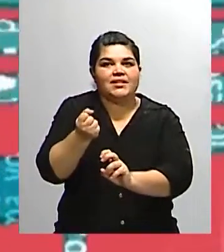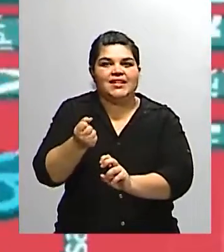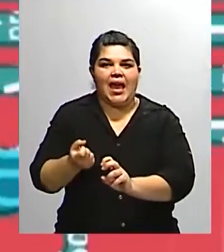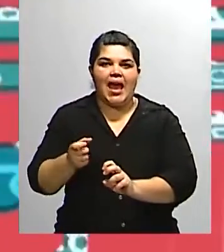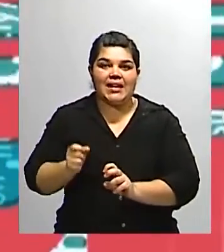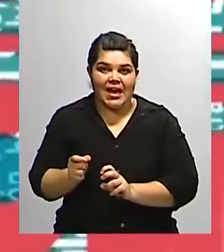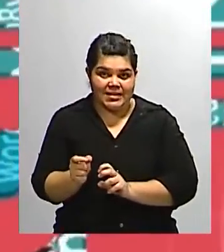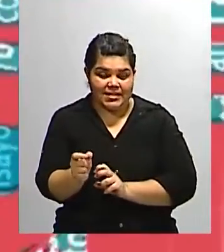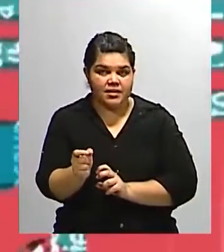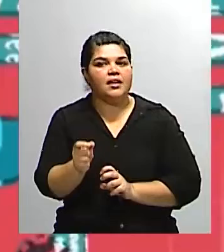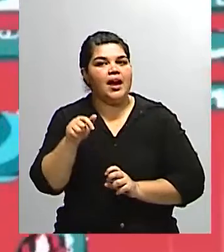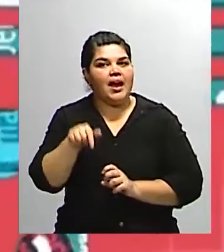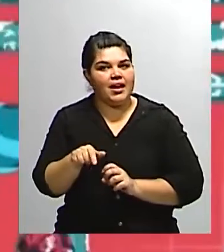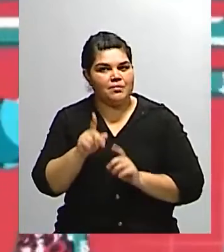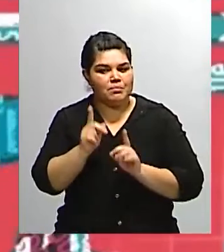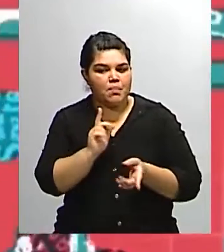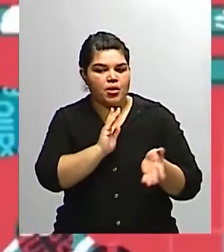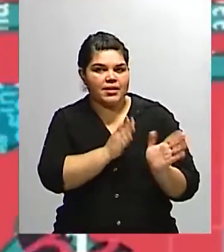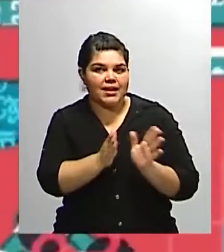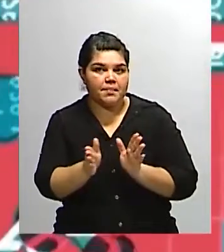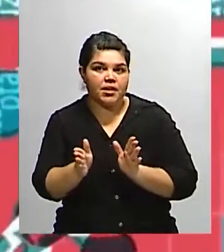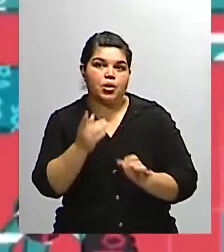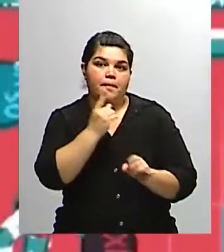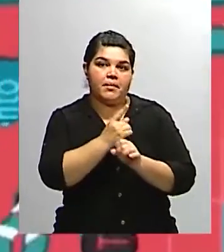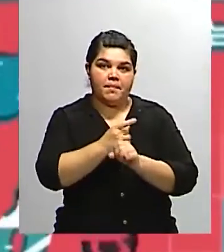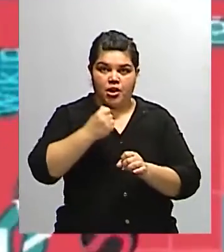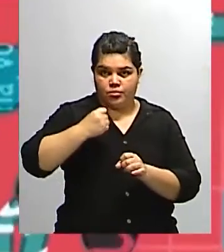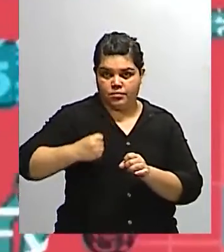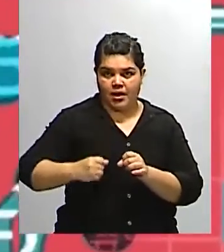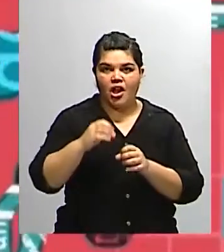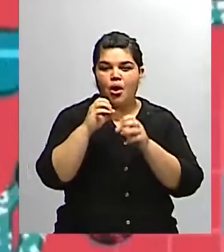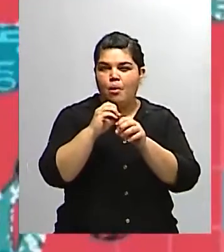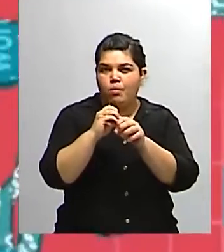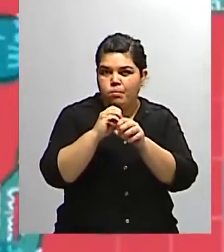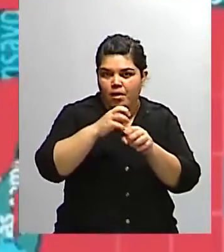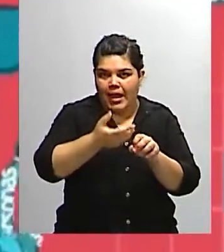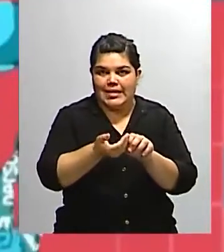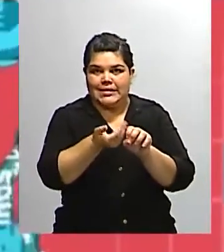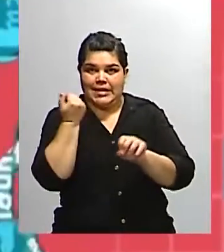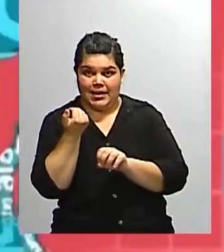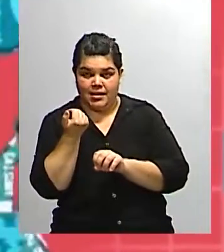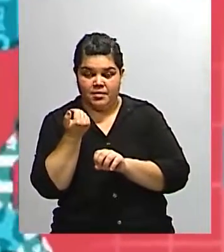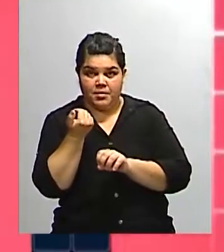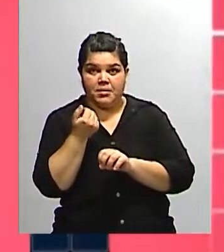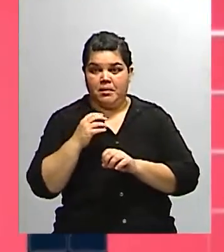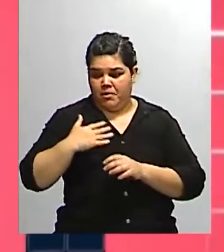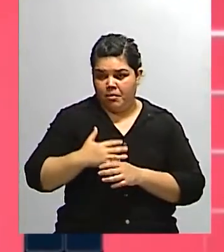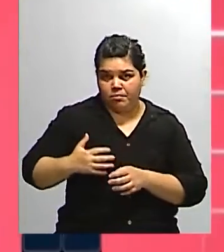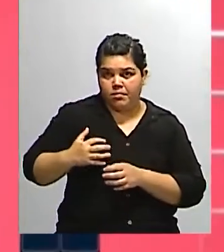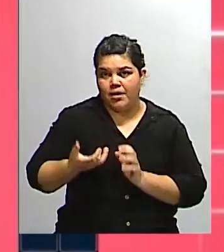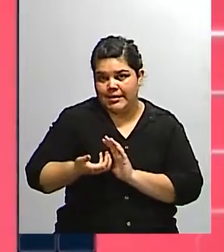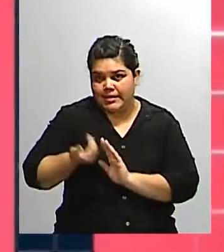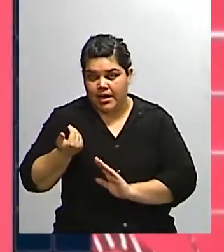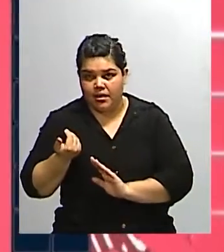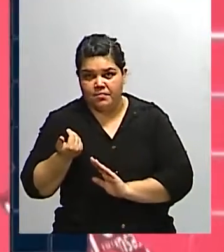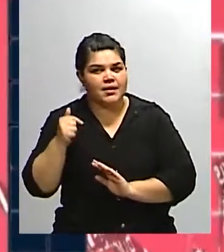tratamiento comienza generalmente por la cirugía, sacar el nódulo. En esto también, como te decía, se ha avanzado mucho en el